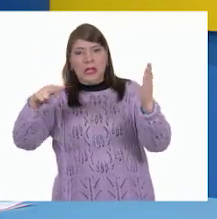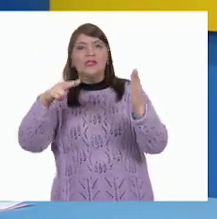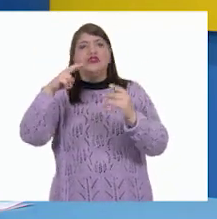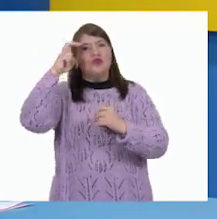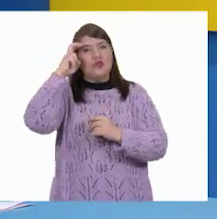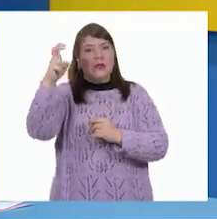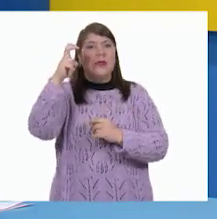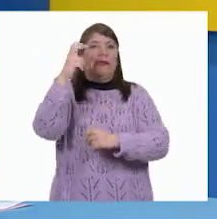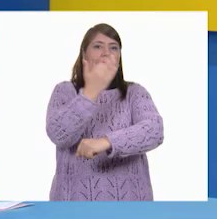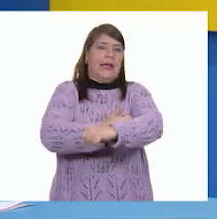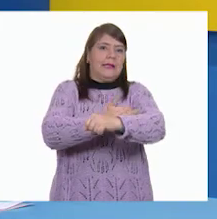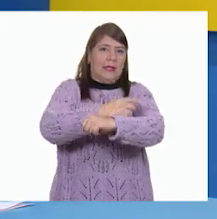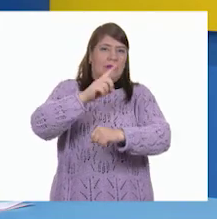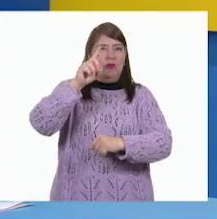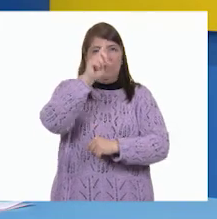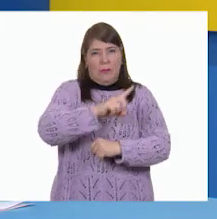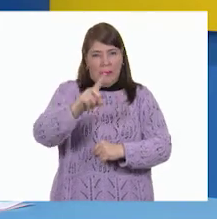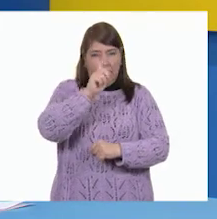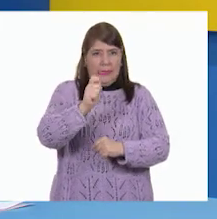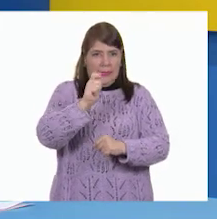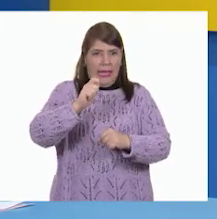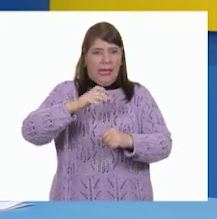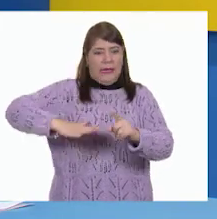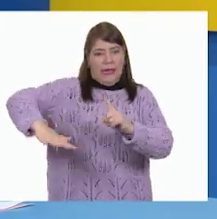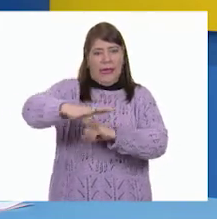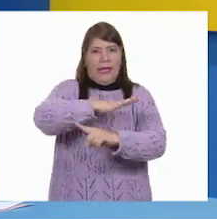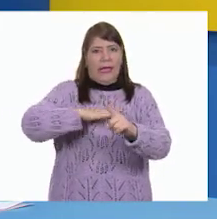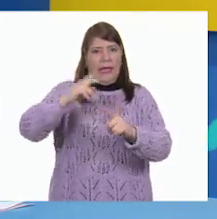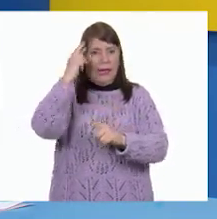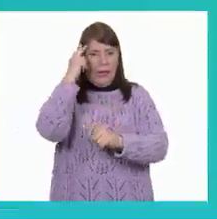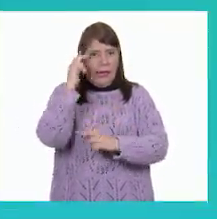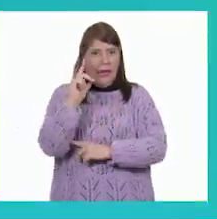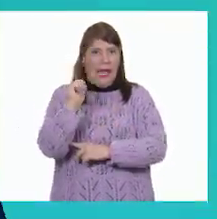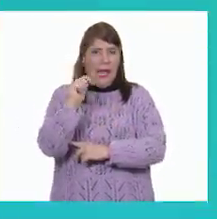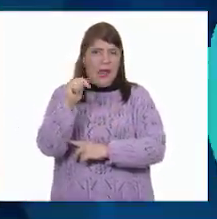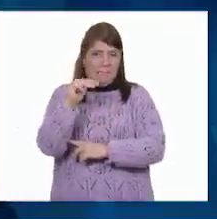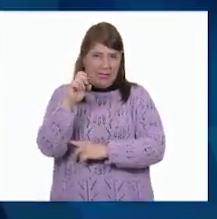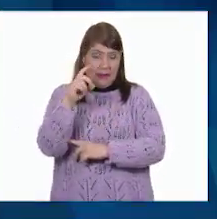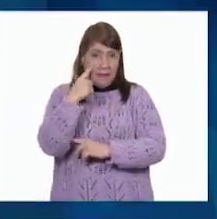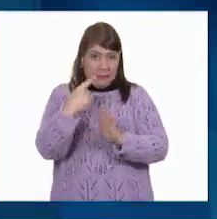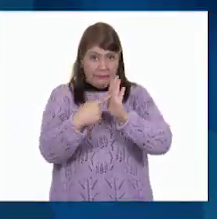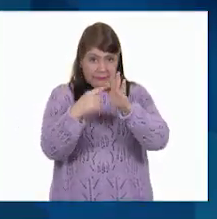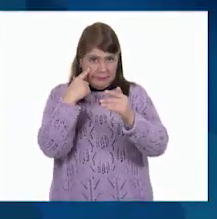Alameda. Él pintó esto. Conozcamos este mural.